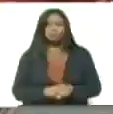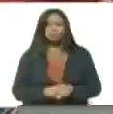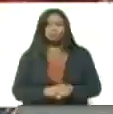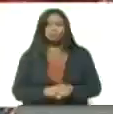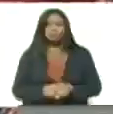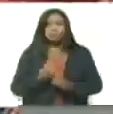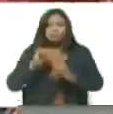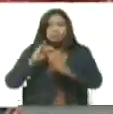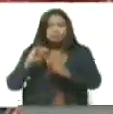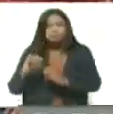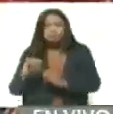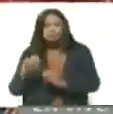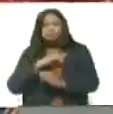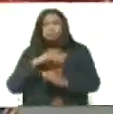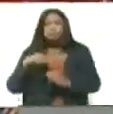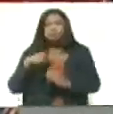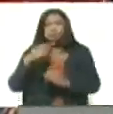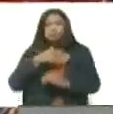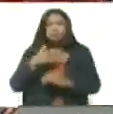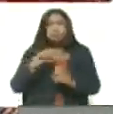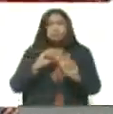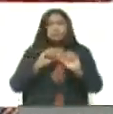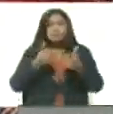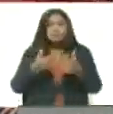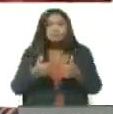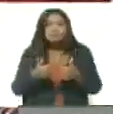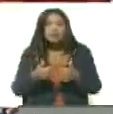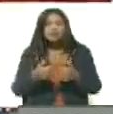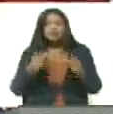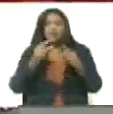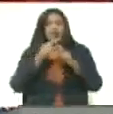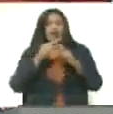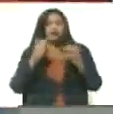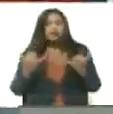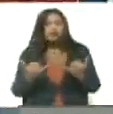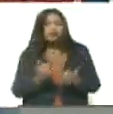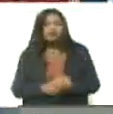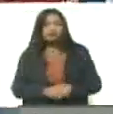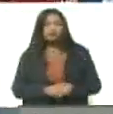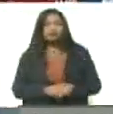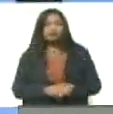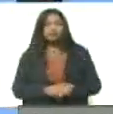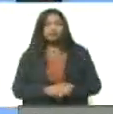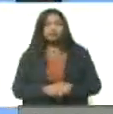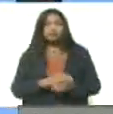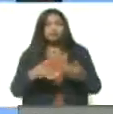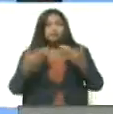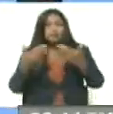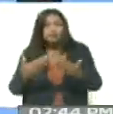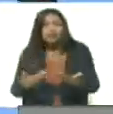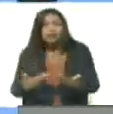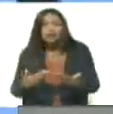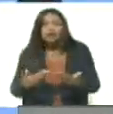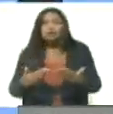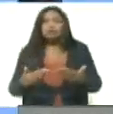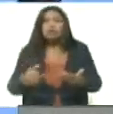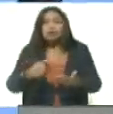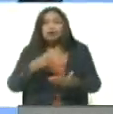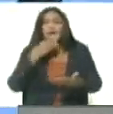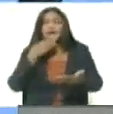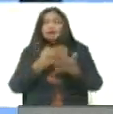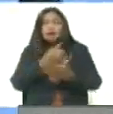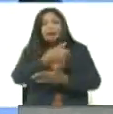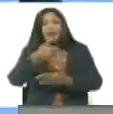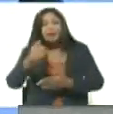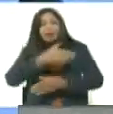Por eso quiero empezar mis palabras dándole las gracias a cada jefa de calle,